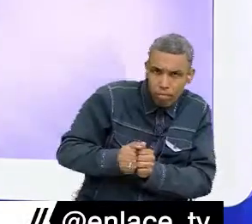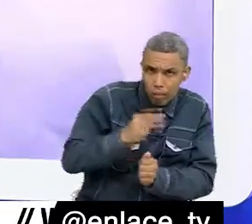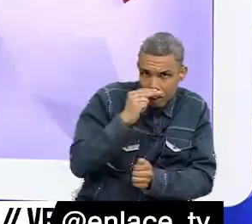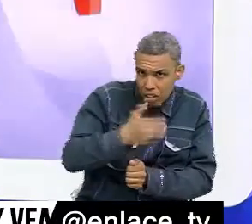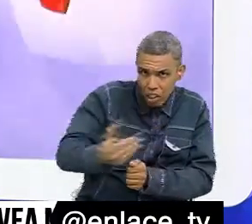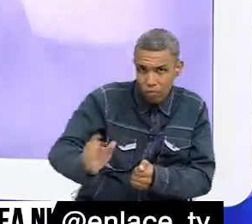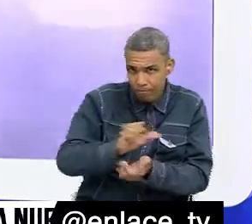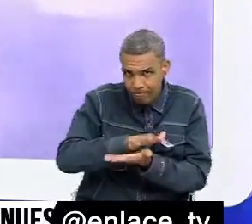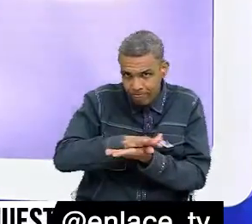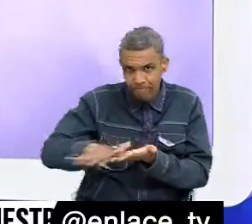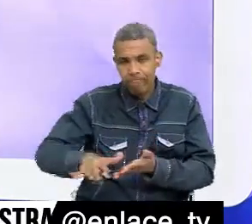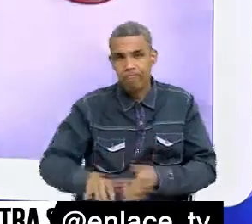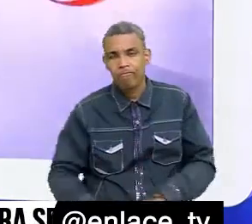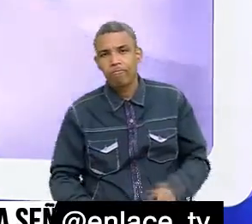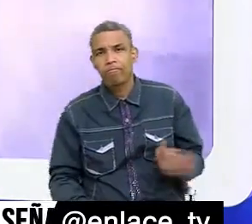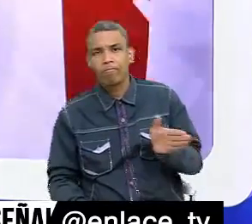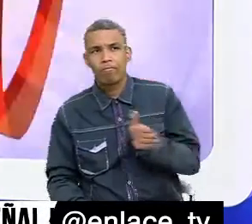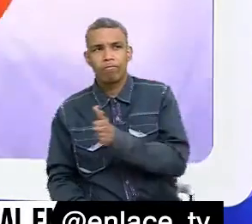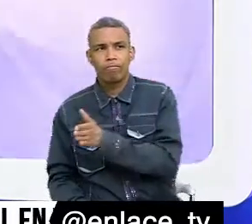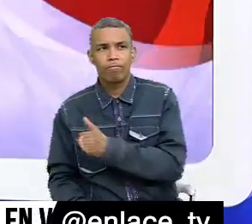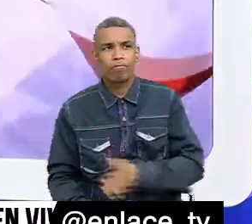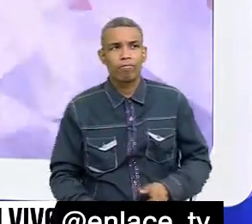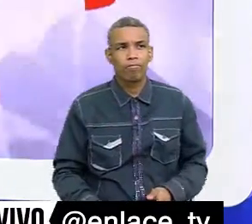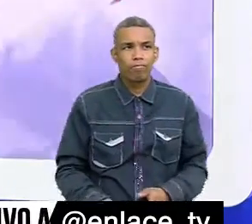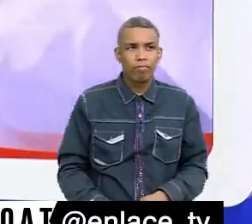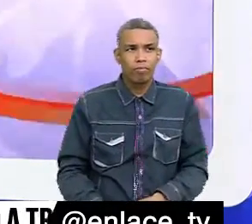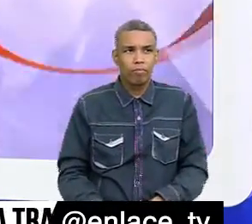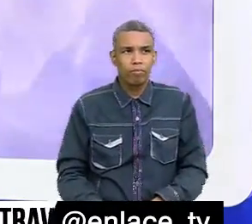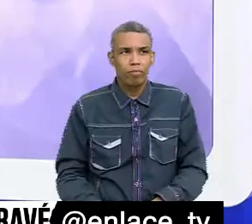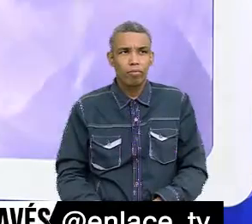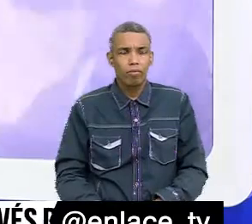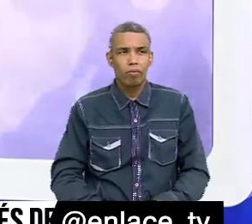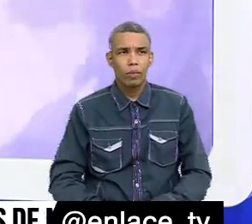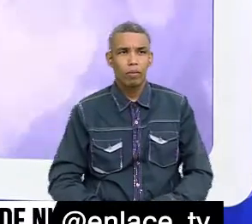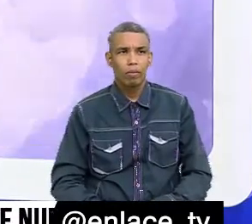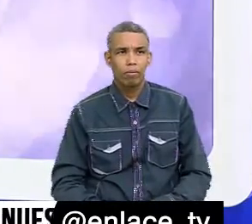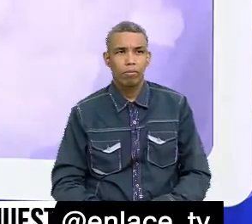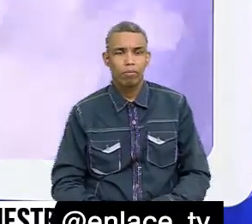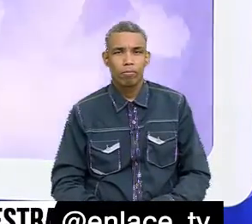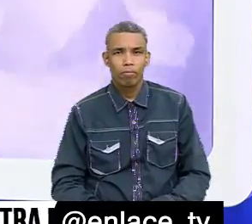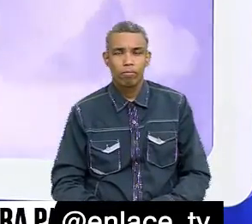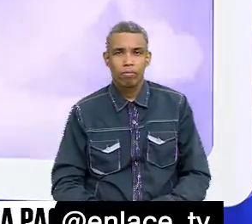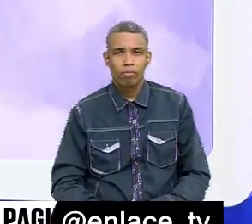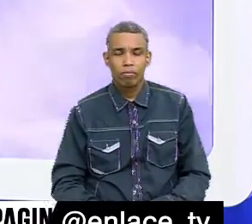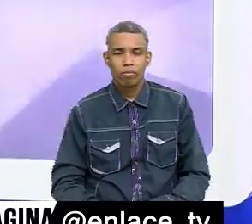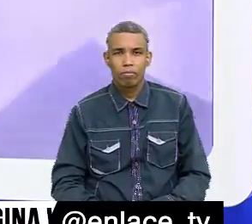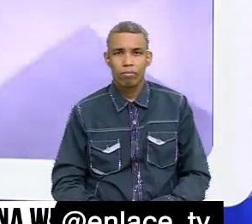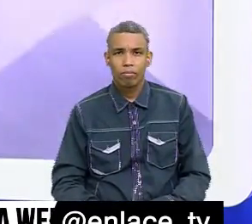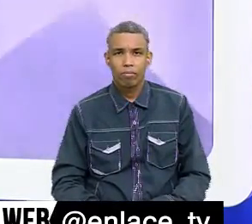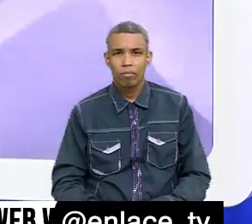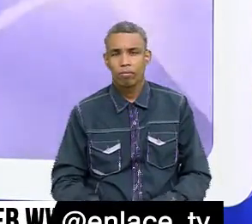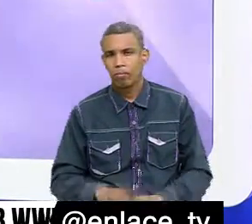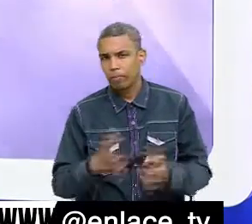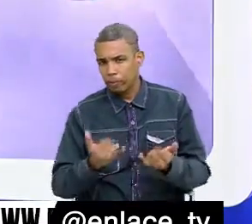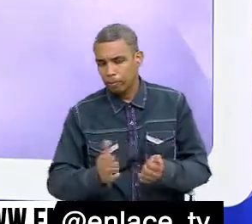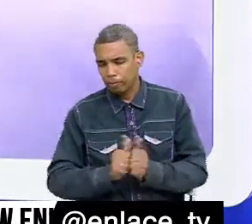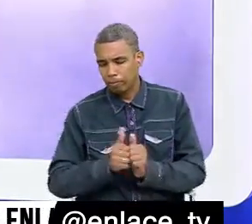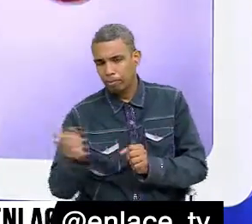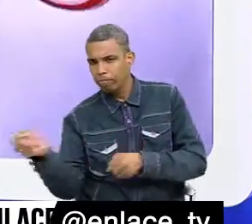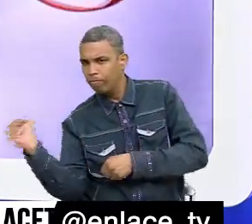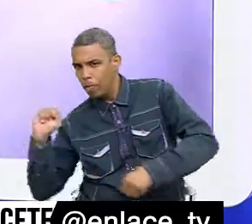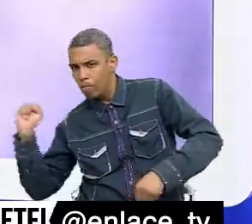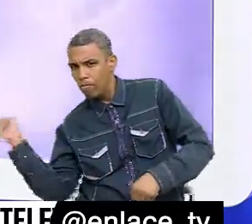a un lado el tema de Alianza Petrolera. Y hablemos de softball, porque por estos días José Guerrero, un venezolano, trabaja